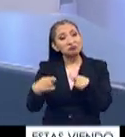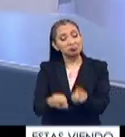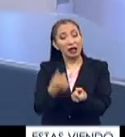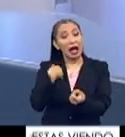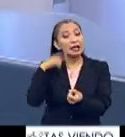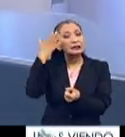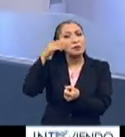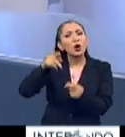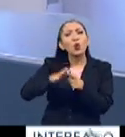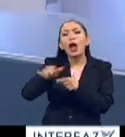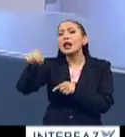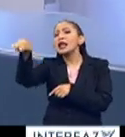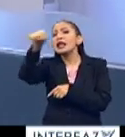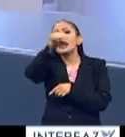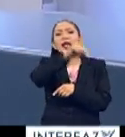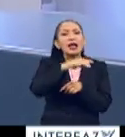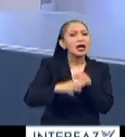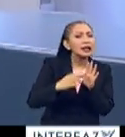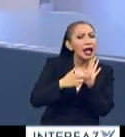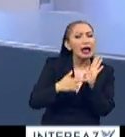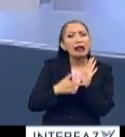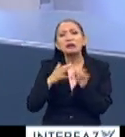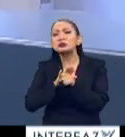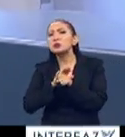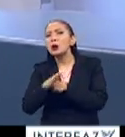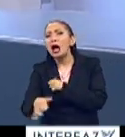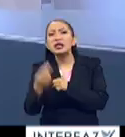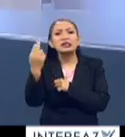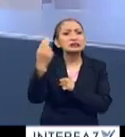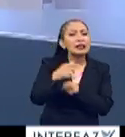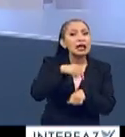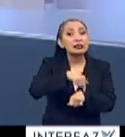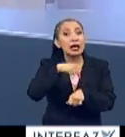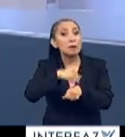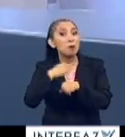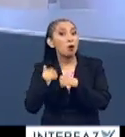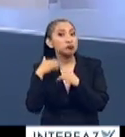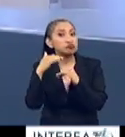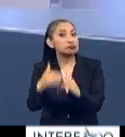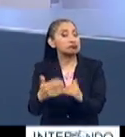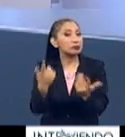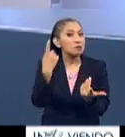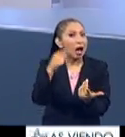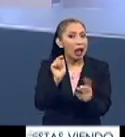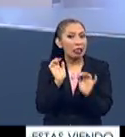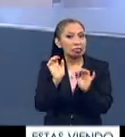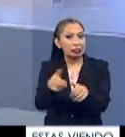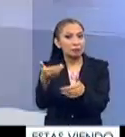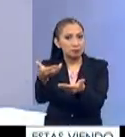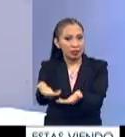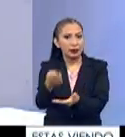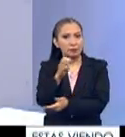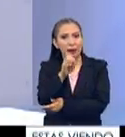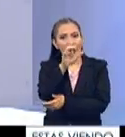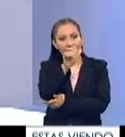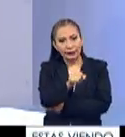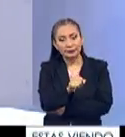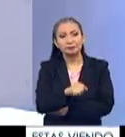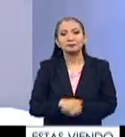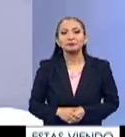que es cuestión de saber cuáles son las bases, cuáles son los requisitos, cuáles son los tiempos necesarios precisamente para acceder a estas